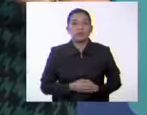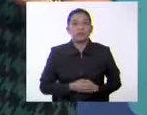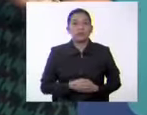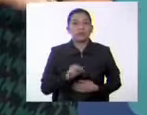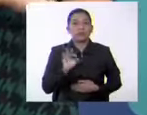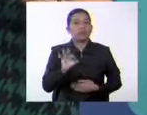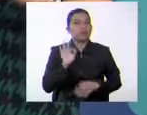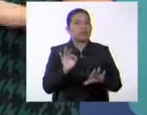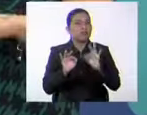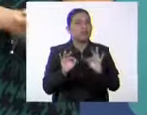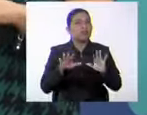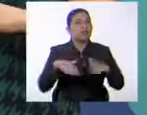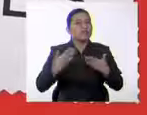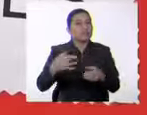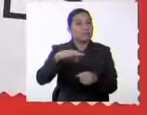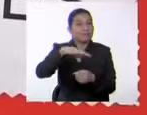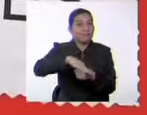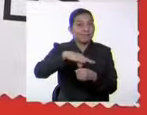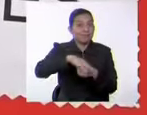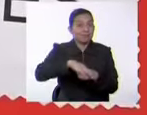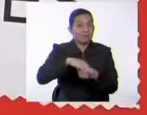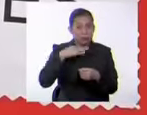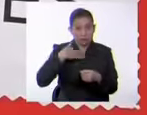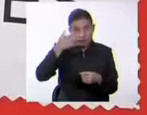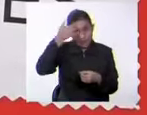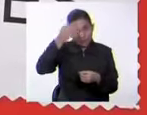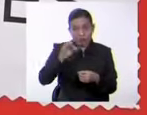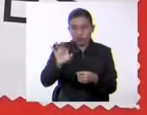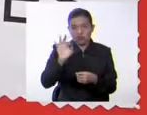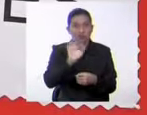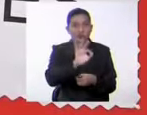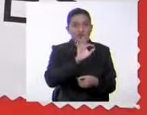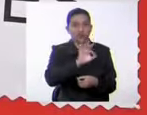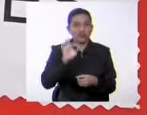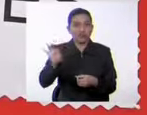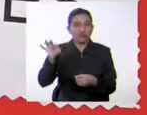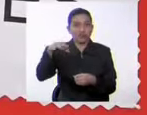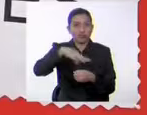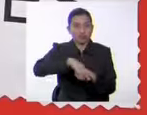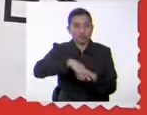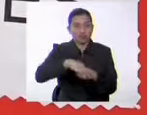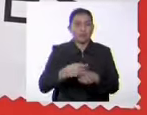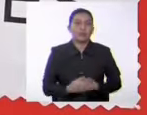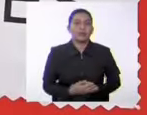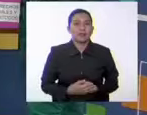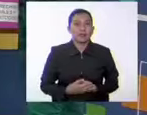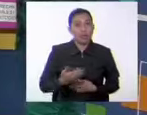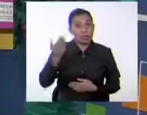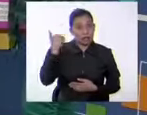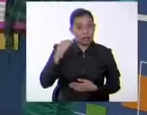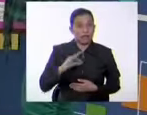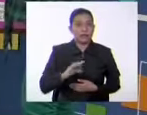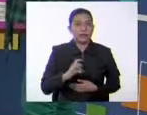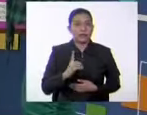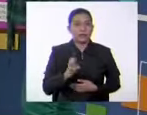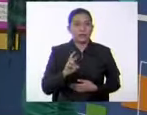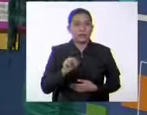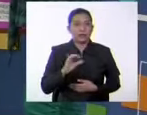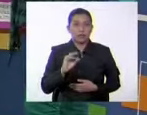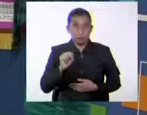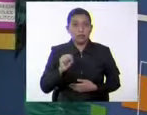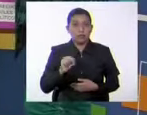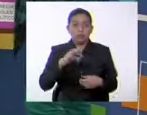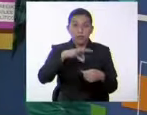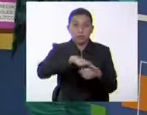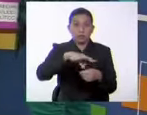si bien decimos, durante la federación hubieron elecciones, que de repente hicieron algún fraude por ahí,